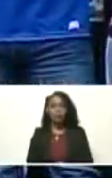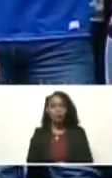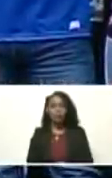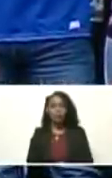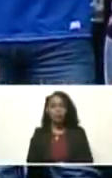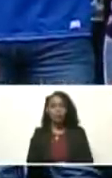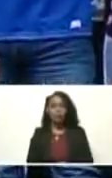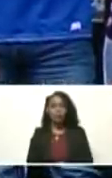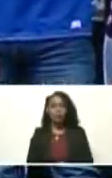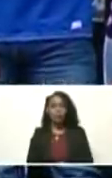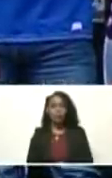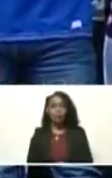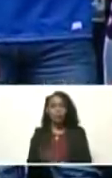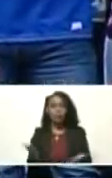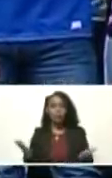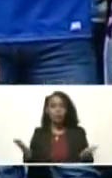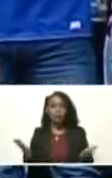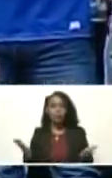Y apenas